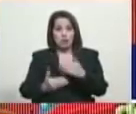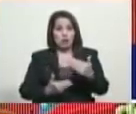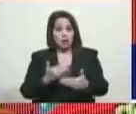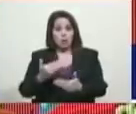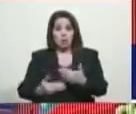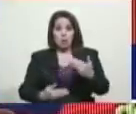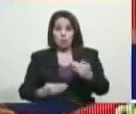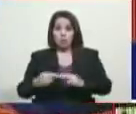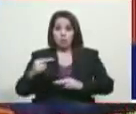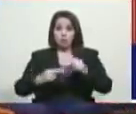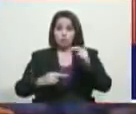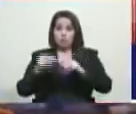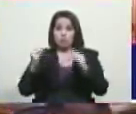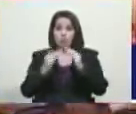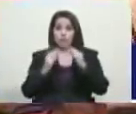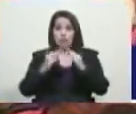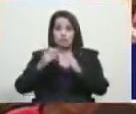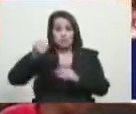pueblo.